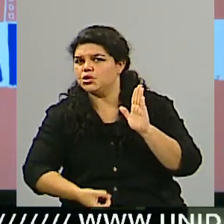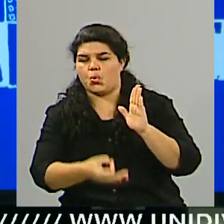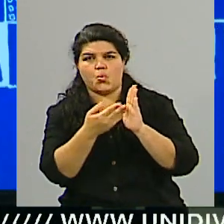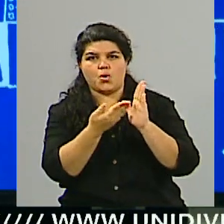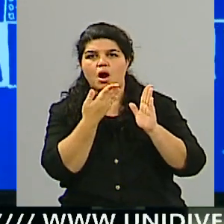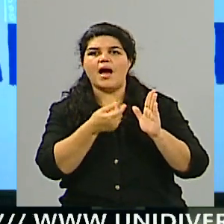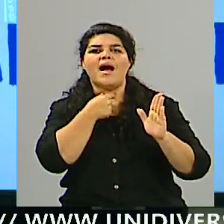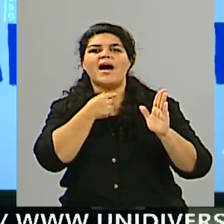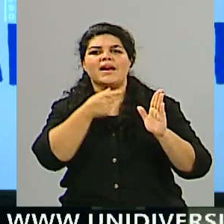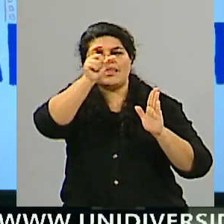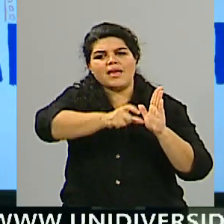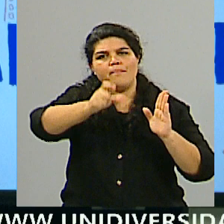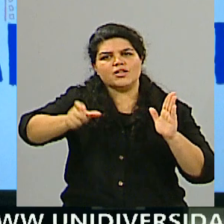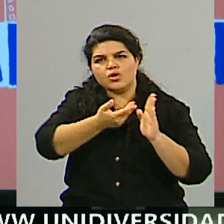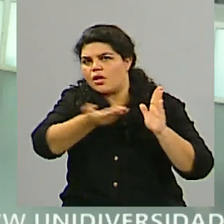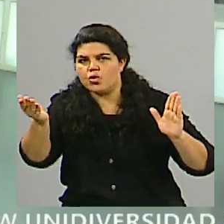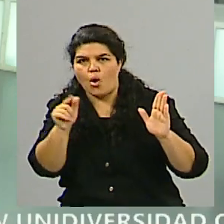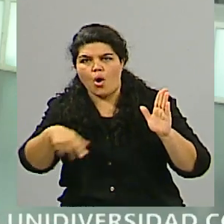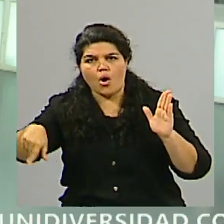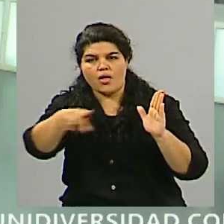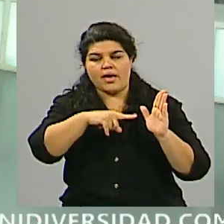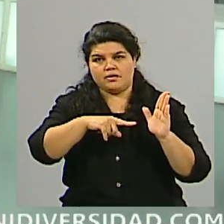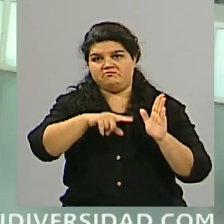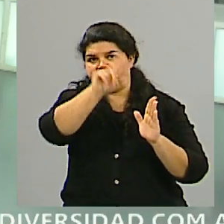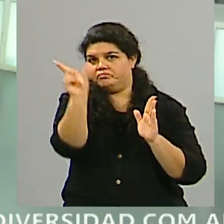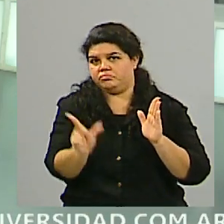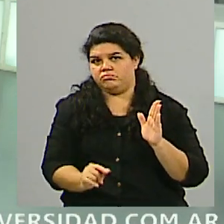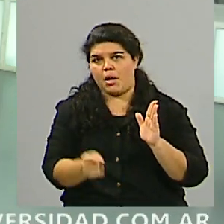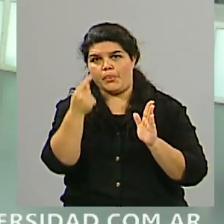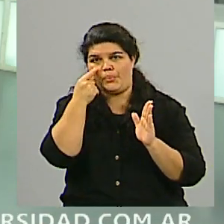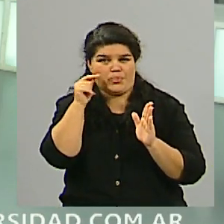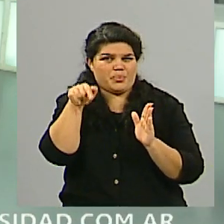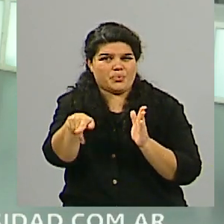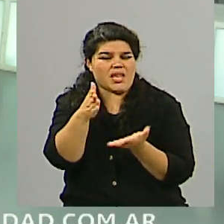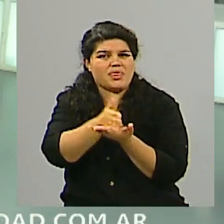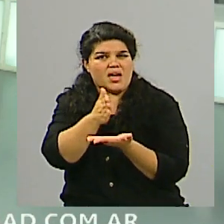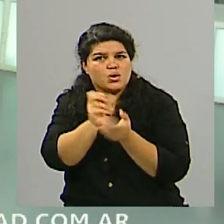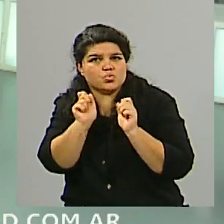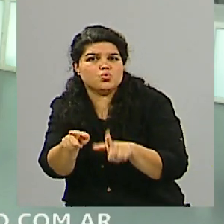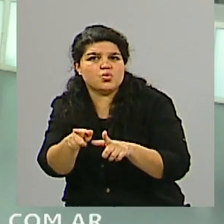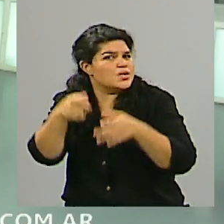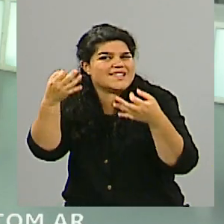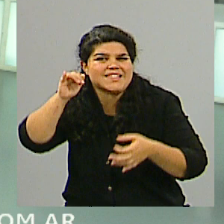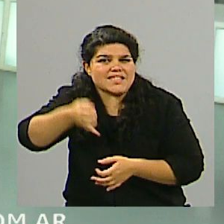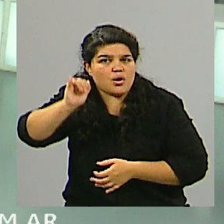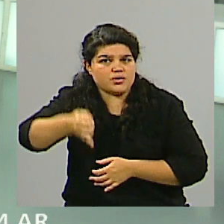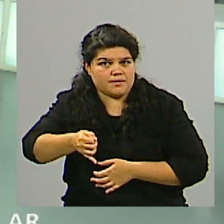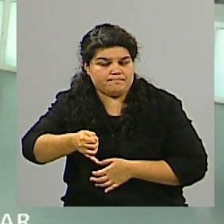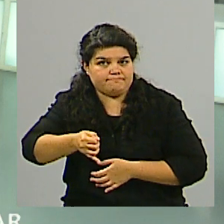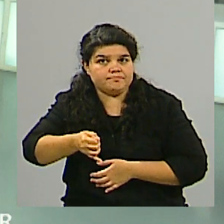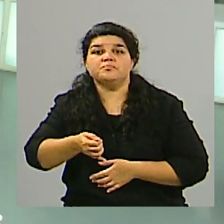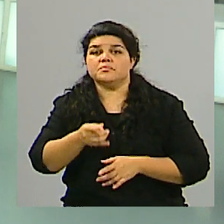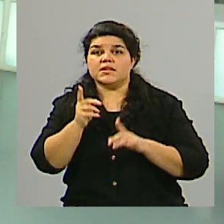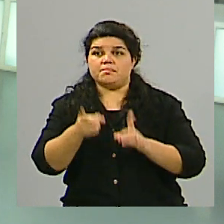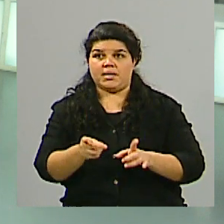de garantías para todas las personas que habitamos en un estado de derecho. Estos son entre ellos, o entre los que se usan en